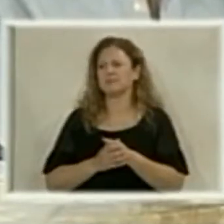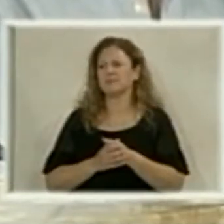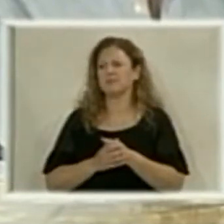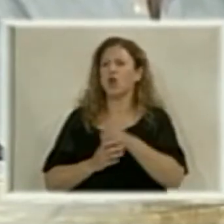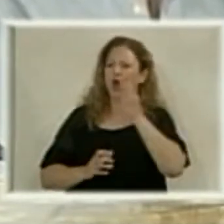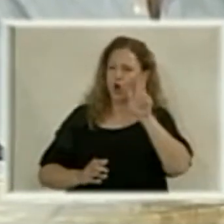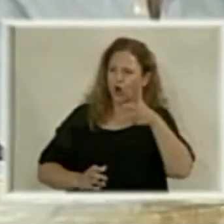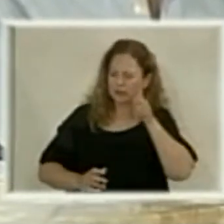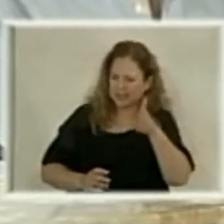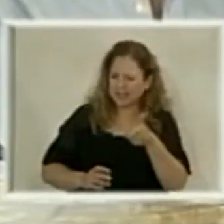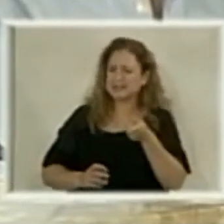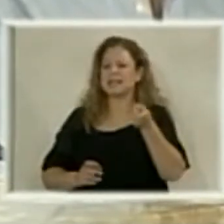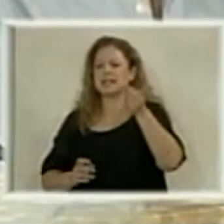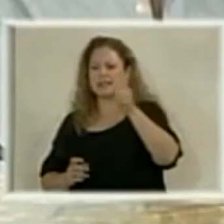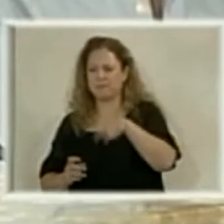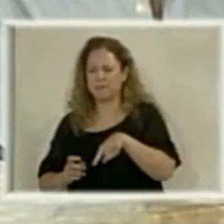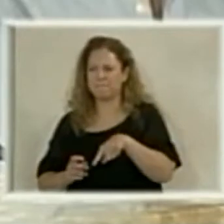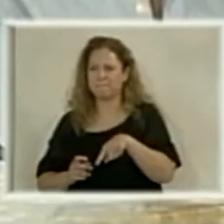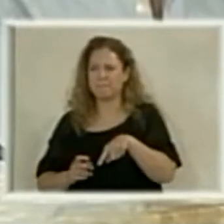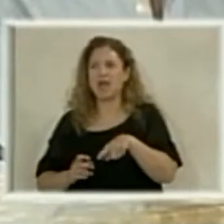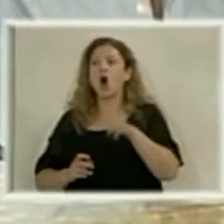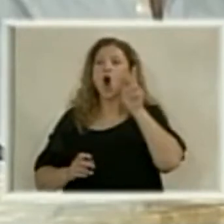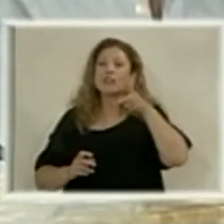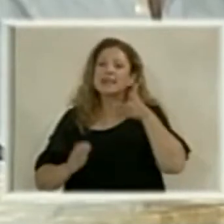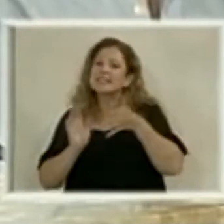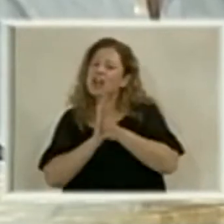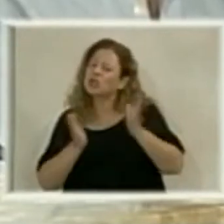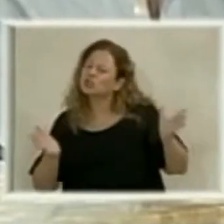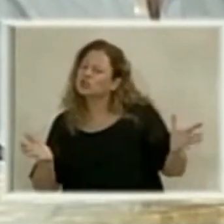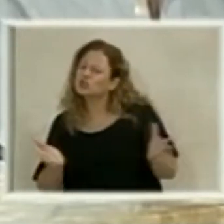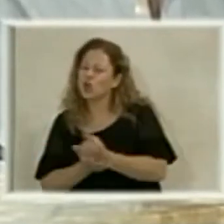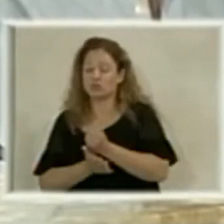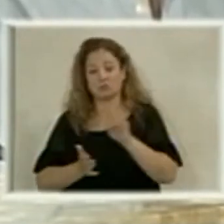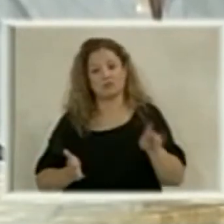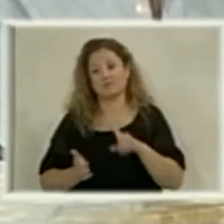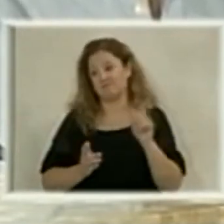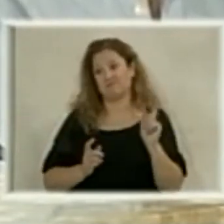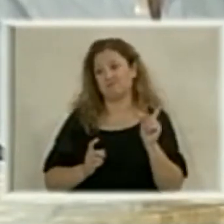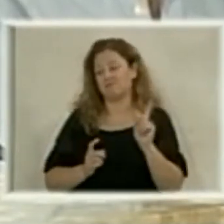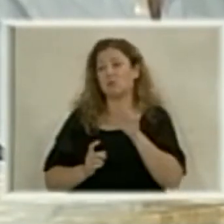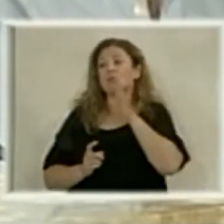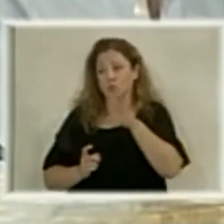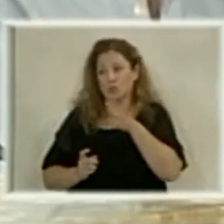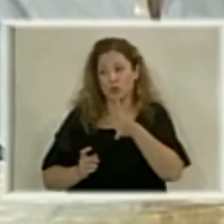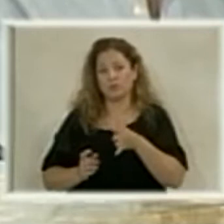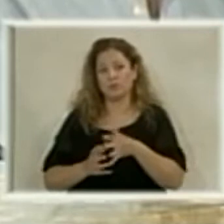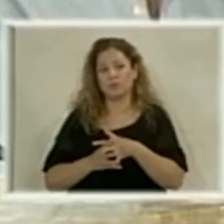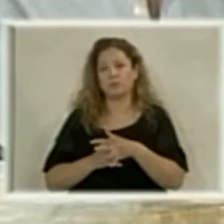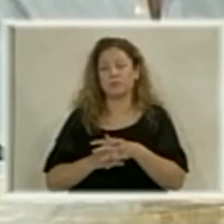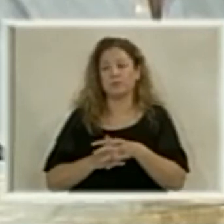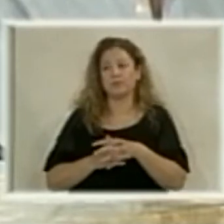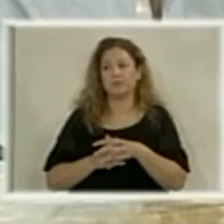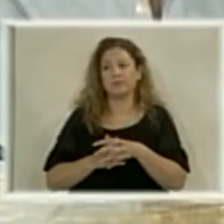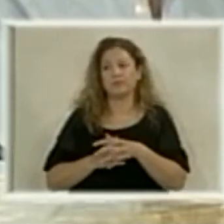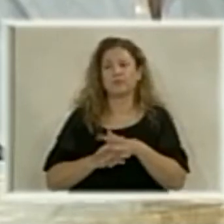delimitada, de una demarcación donde no son todos los hoteles de Almería. Con lo cual, nosotros creemos que hay que